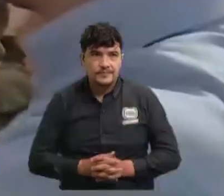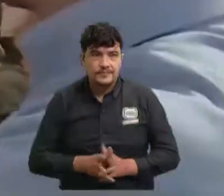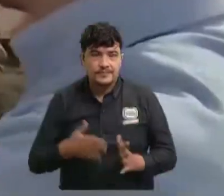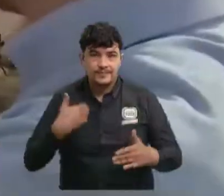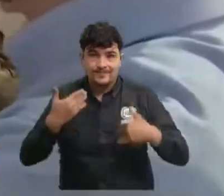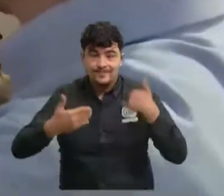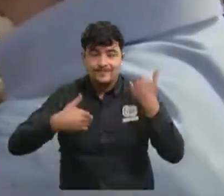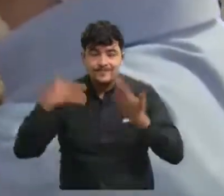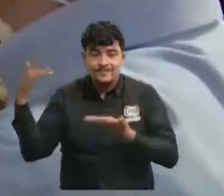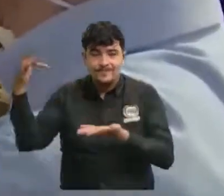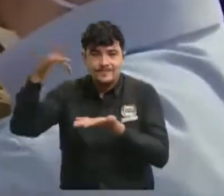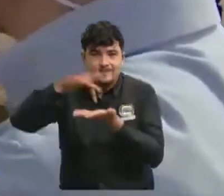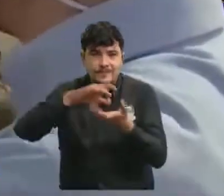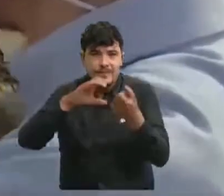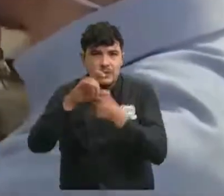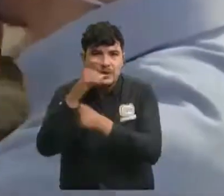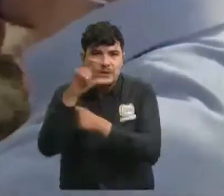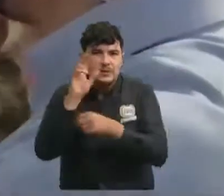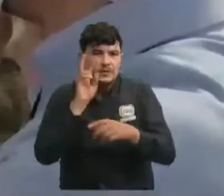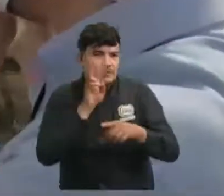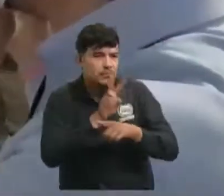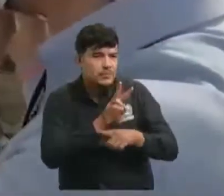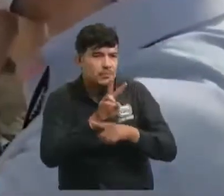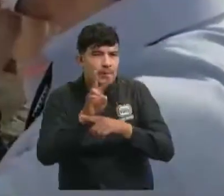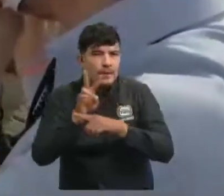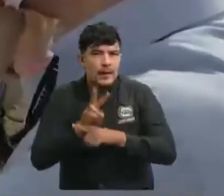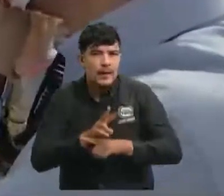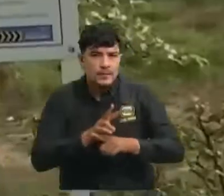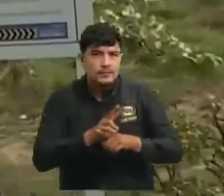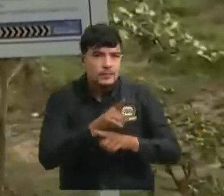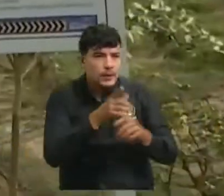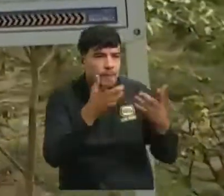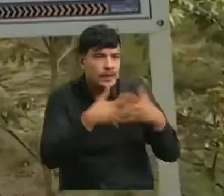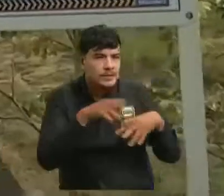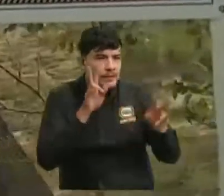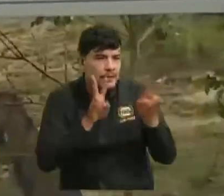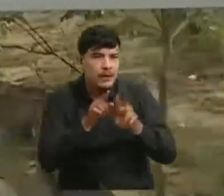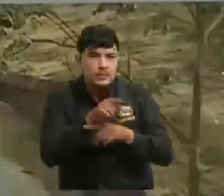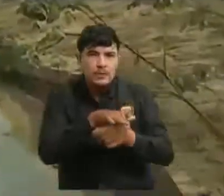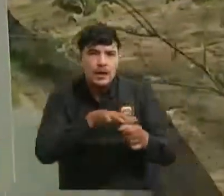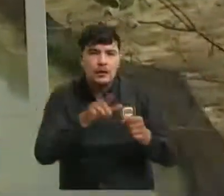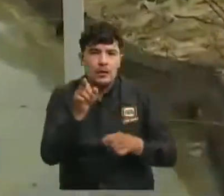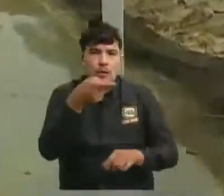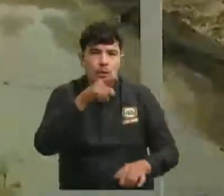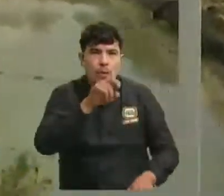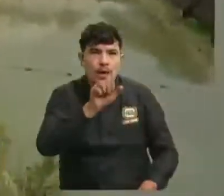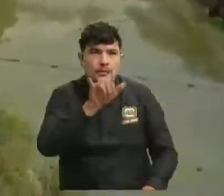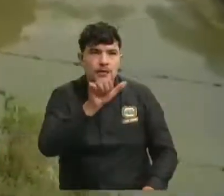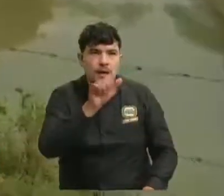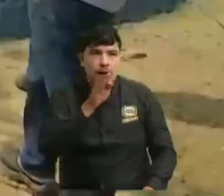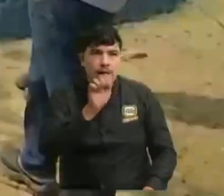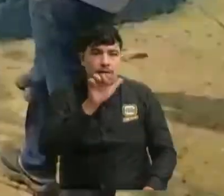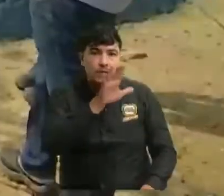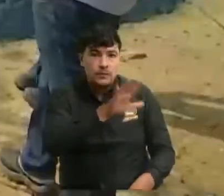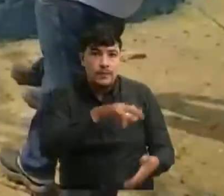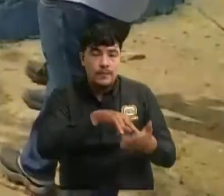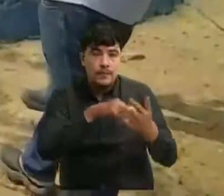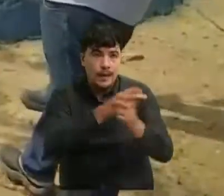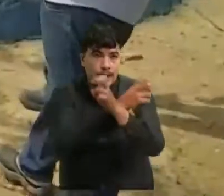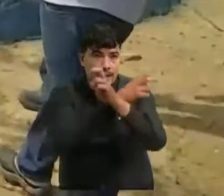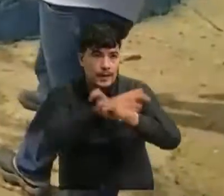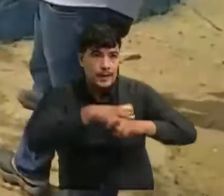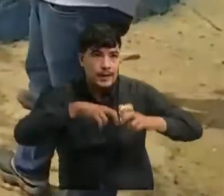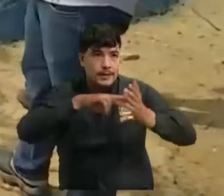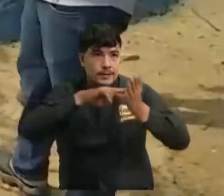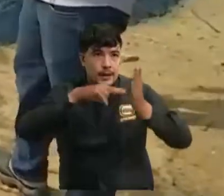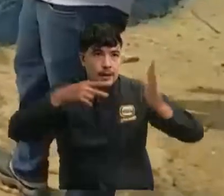en la ciudad de Cúcuta haciendo una visita a nuestras operaciones en el Guayabal. Este parque tecnológico ambiental, realmente lo que queremos ahora